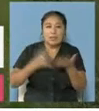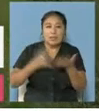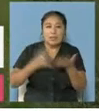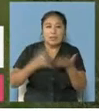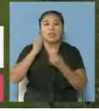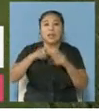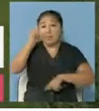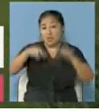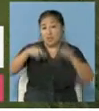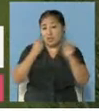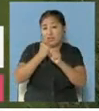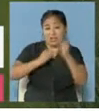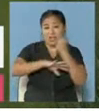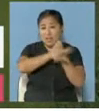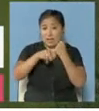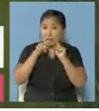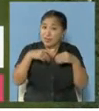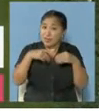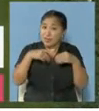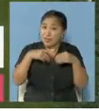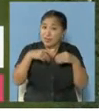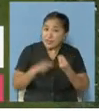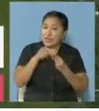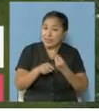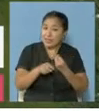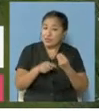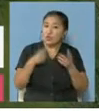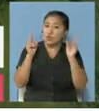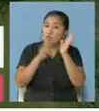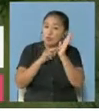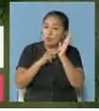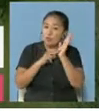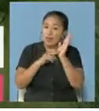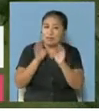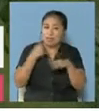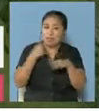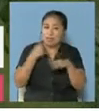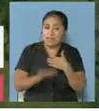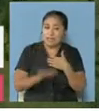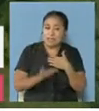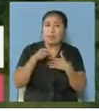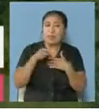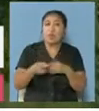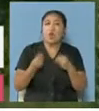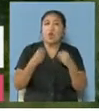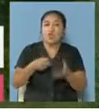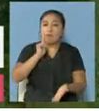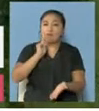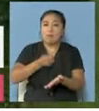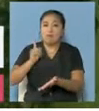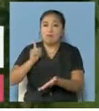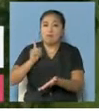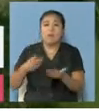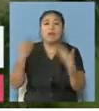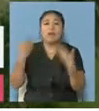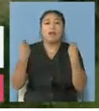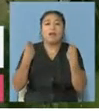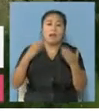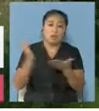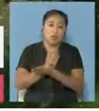producción agropecuaria y que terminan siendo una limitante seria para y limitante determinante para la